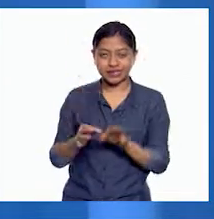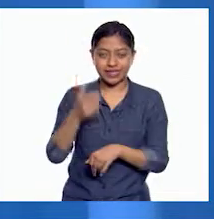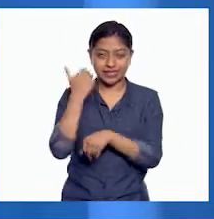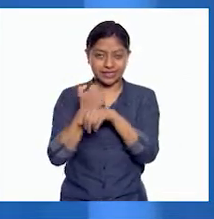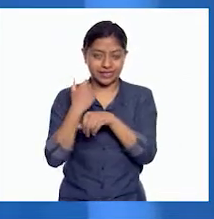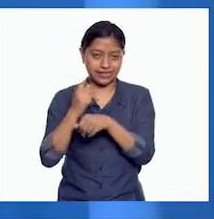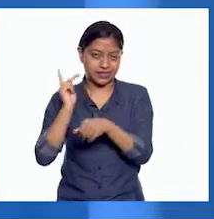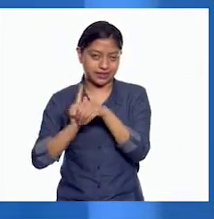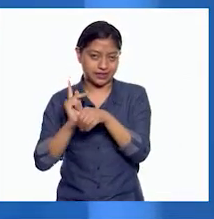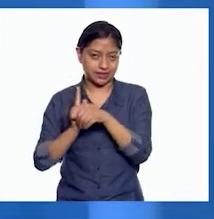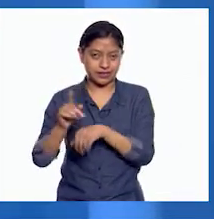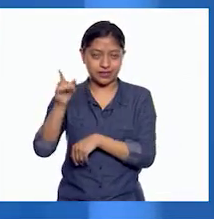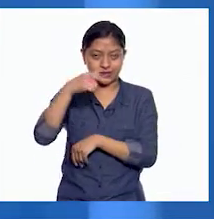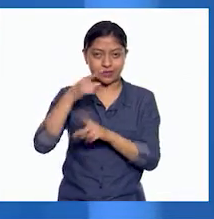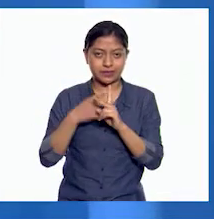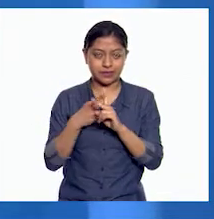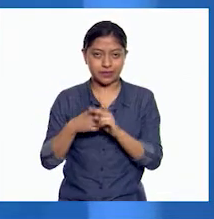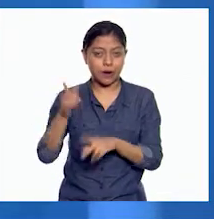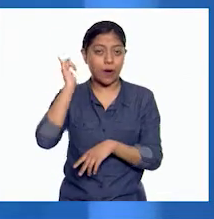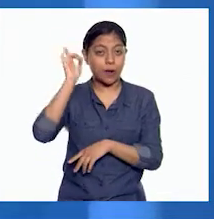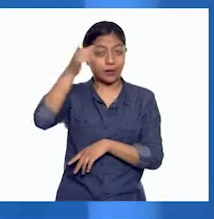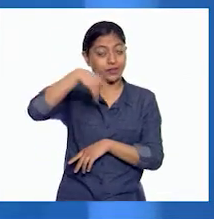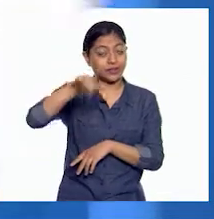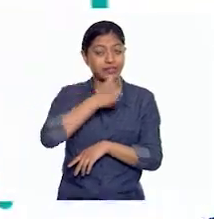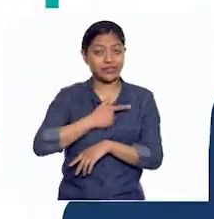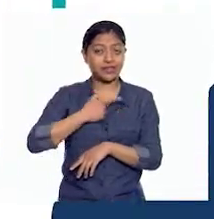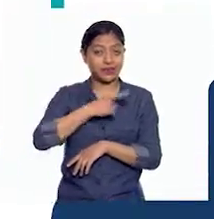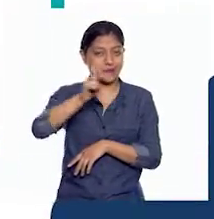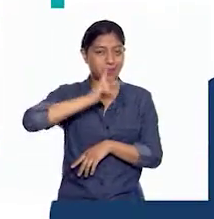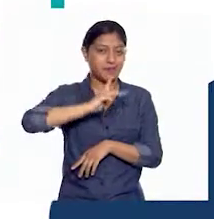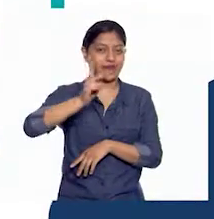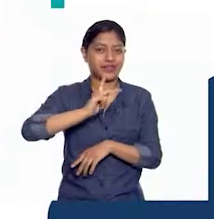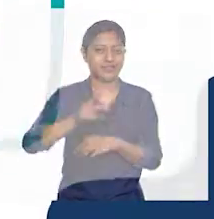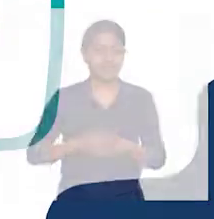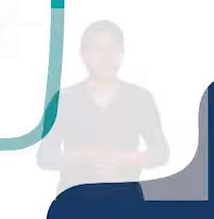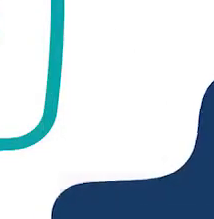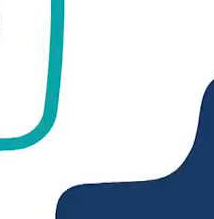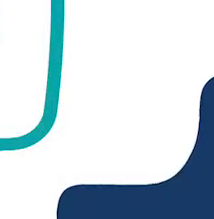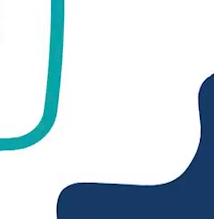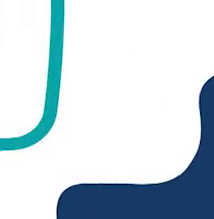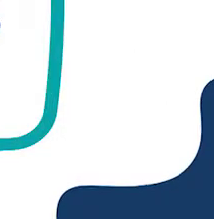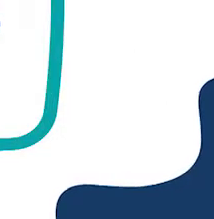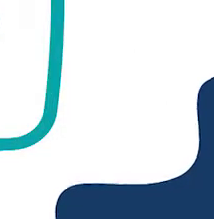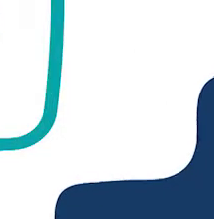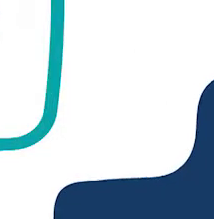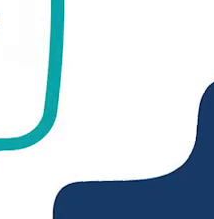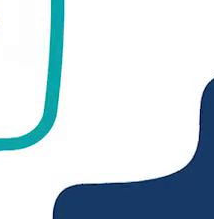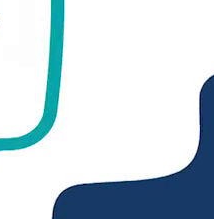de matemáticas. Espero que lo hayan disfrutado tanto como nosotros.